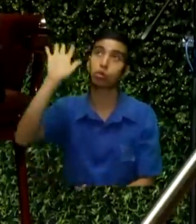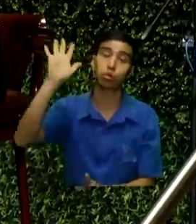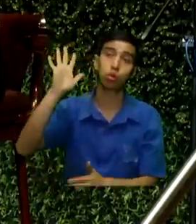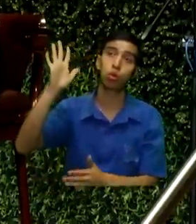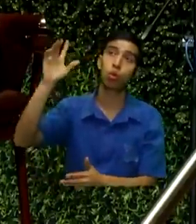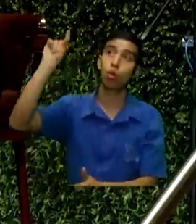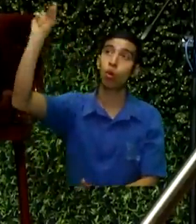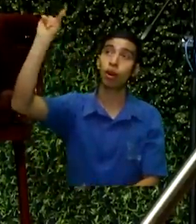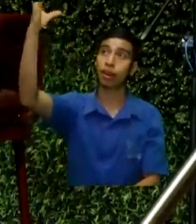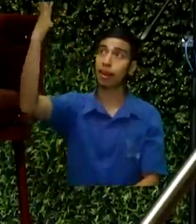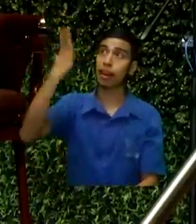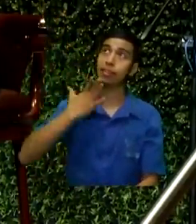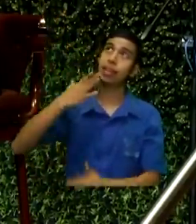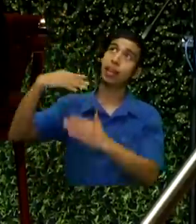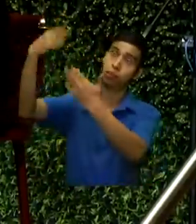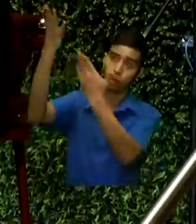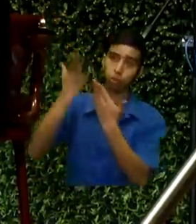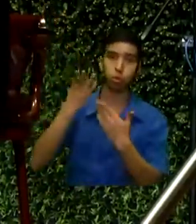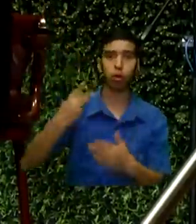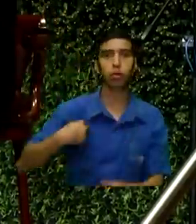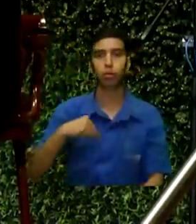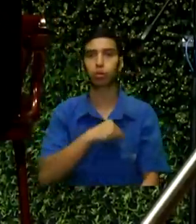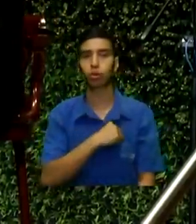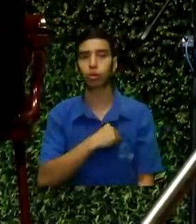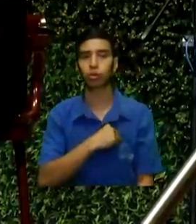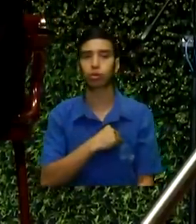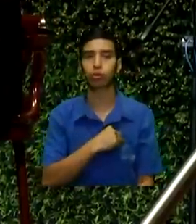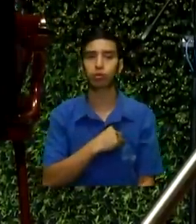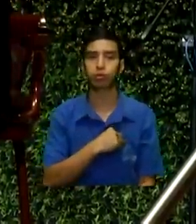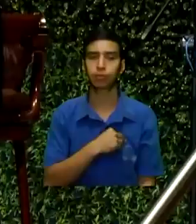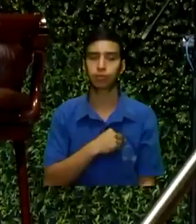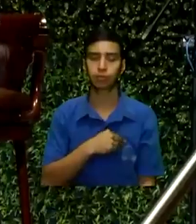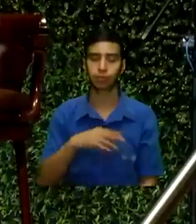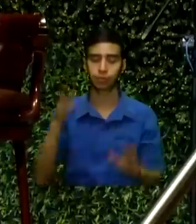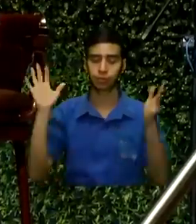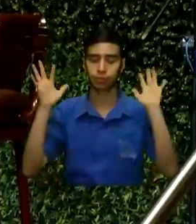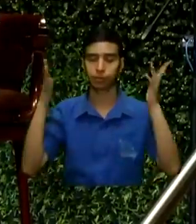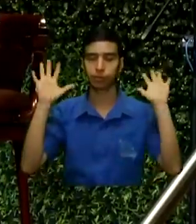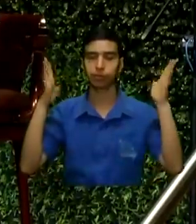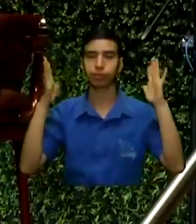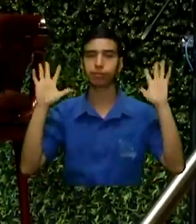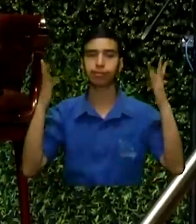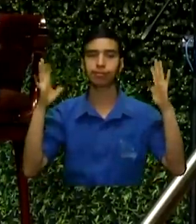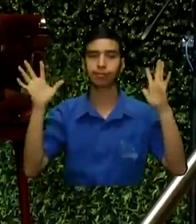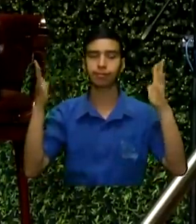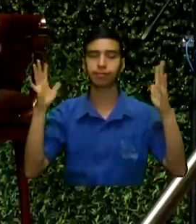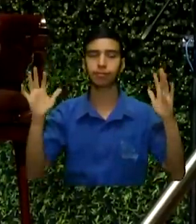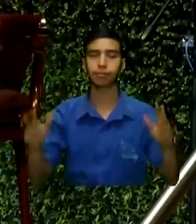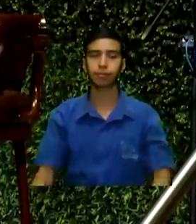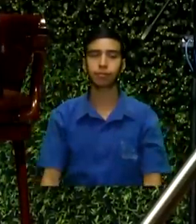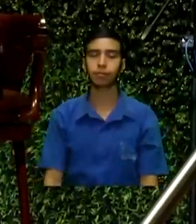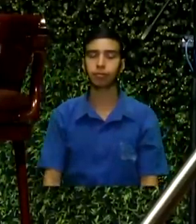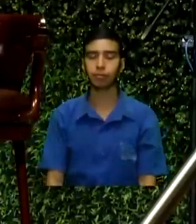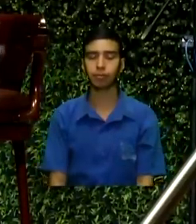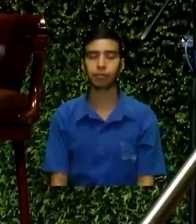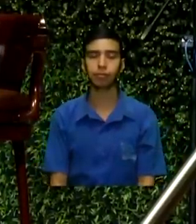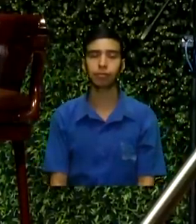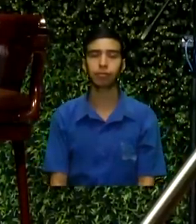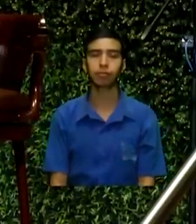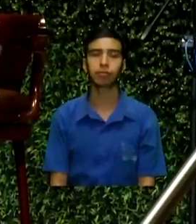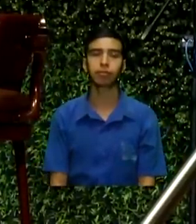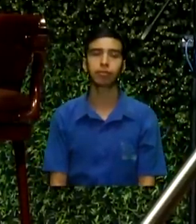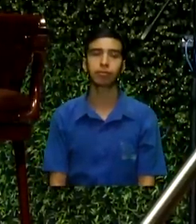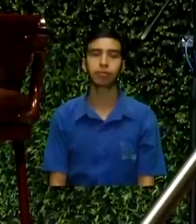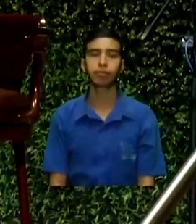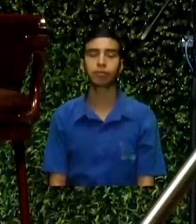un aplauso al Rey bendito. Lo que has oído de mí en presencia de muchos testigos, eso encarga a hombres fieles que